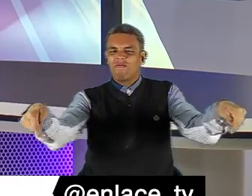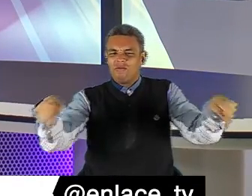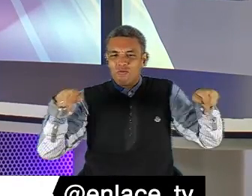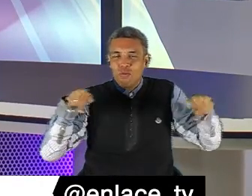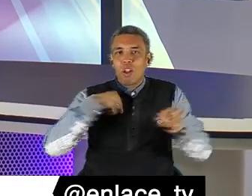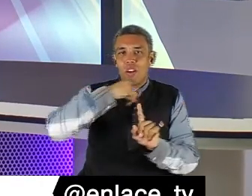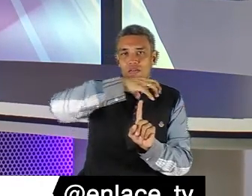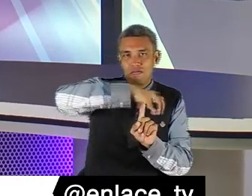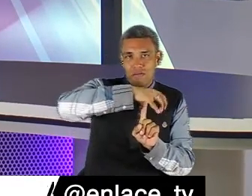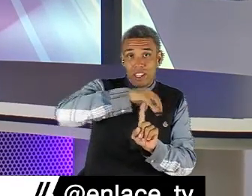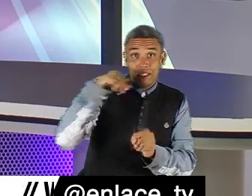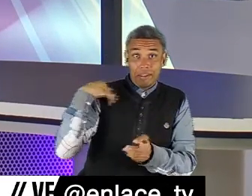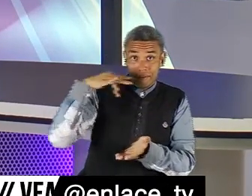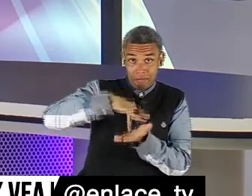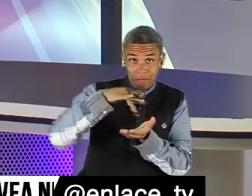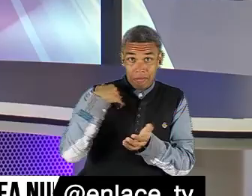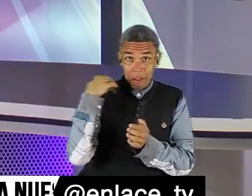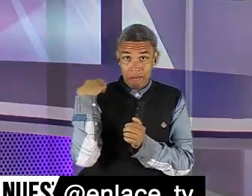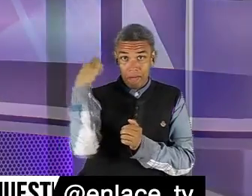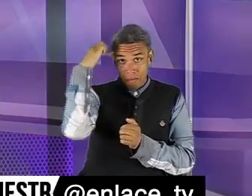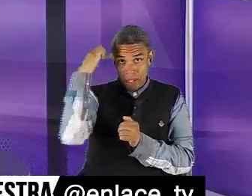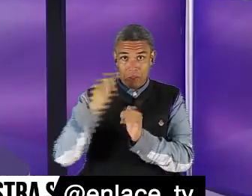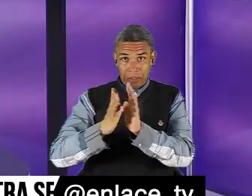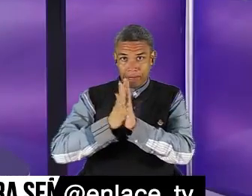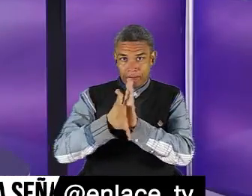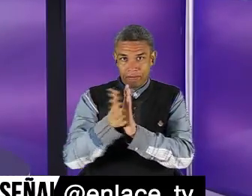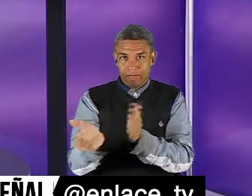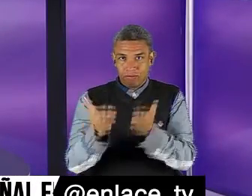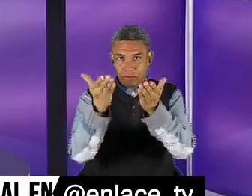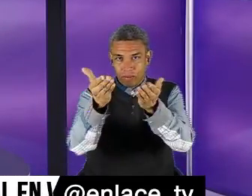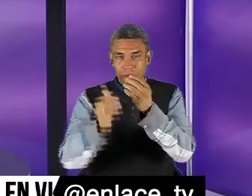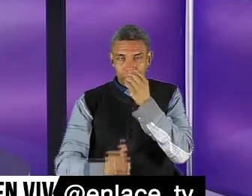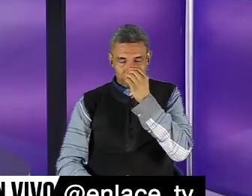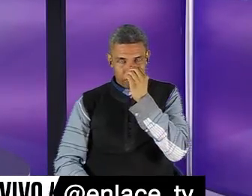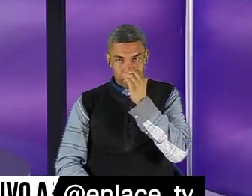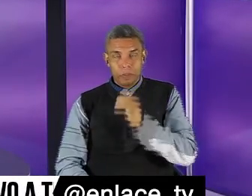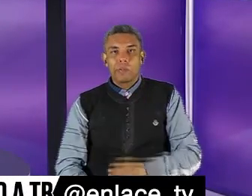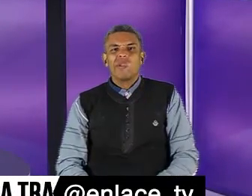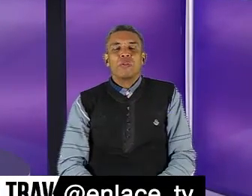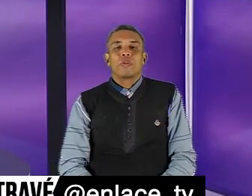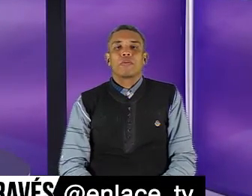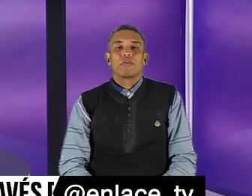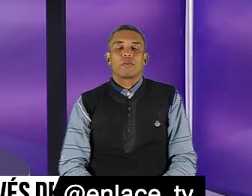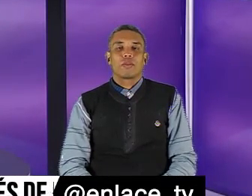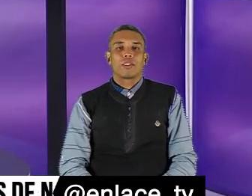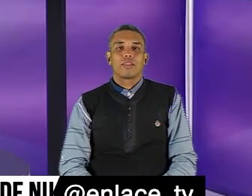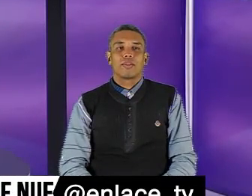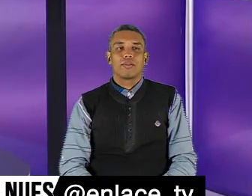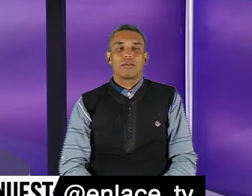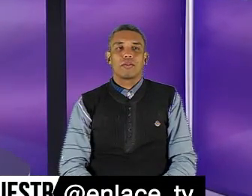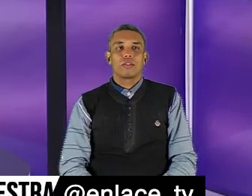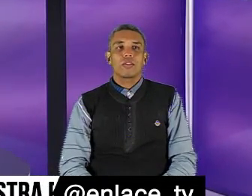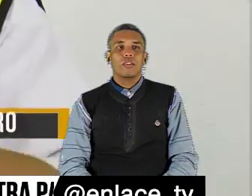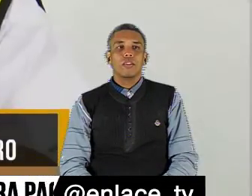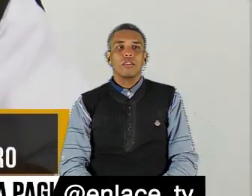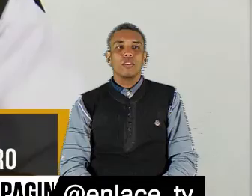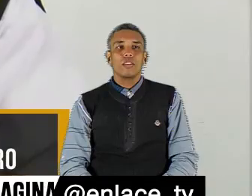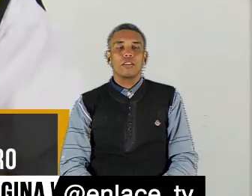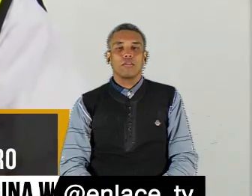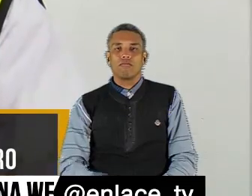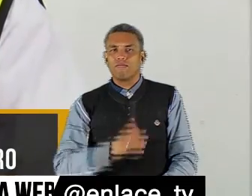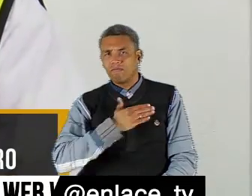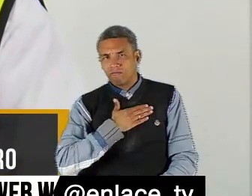director de noticias, Pedro Soberiche, con más detalles de esta información. Pedro, adelante. Buenas tardes. Un atento saludo